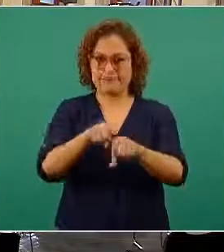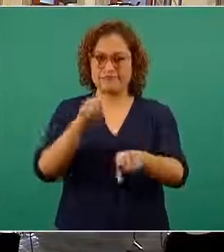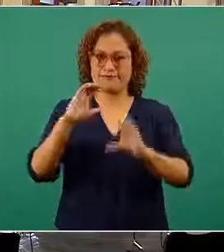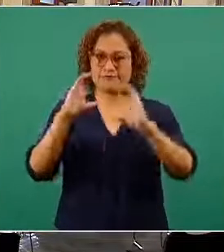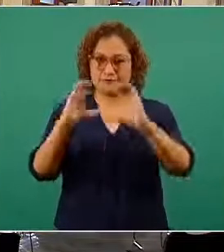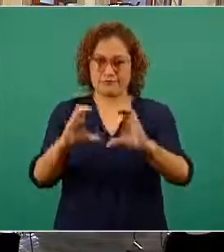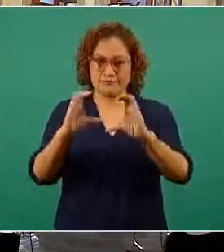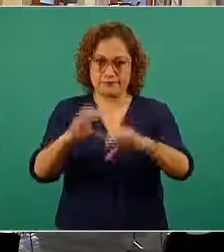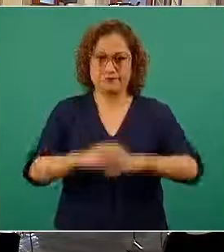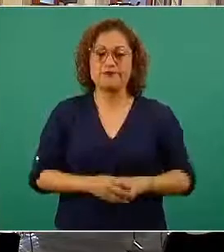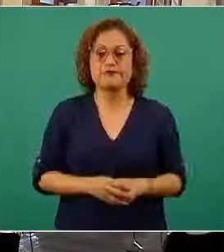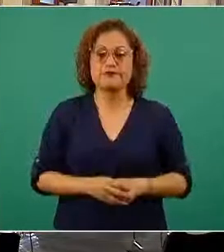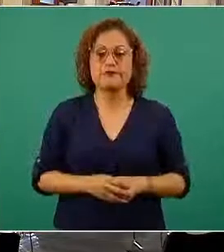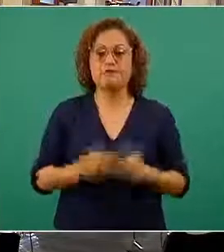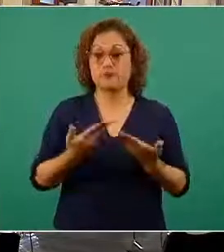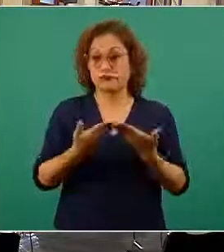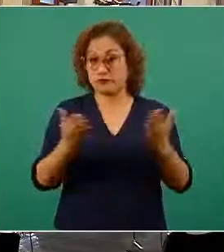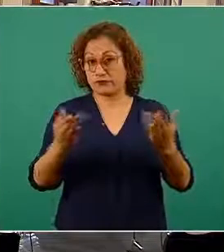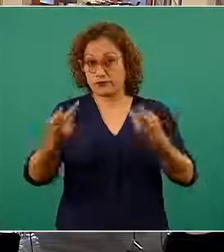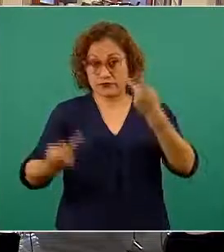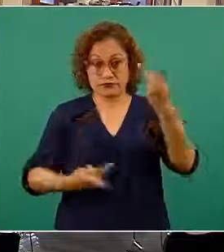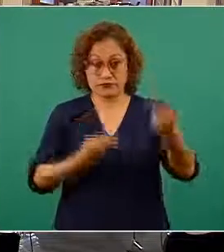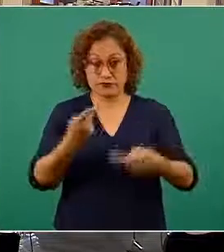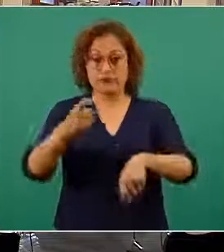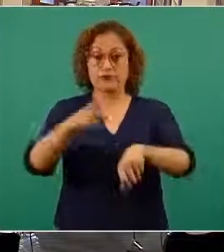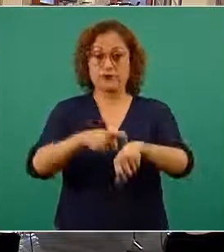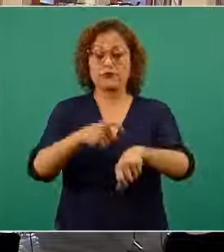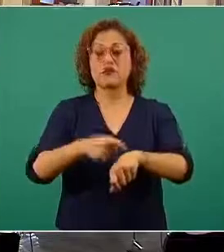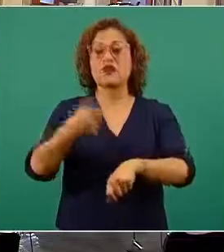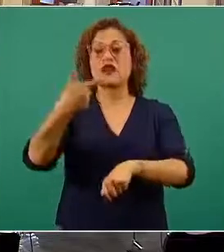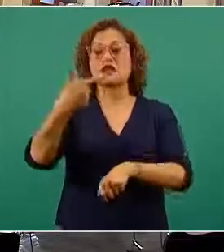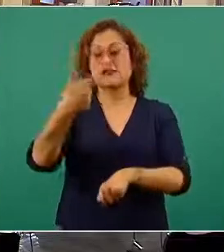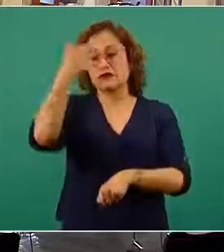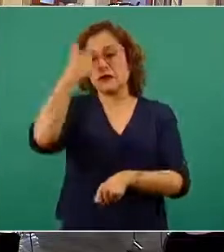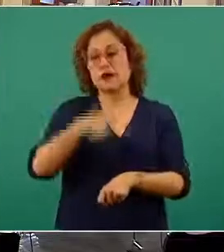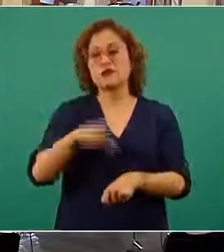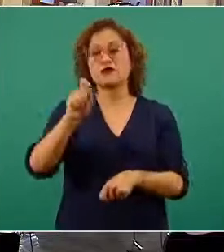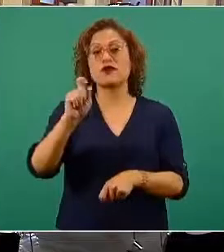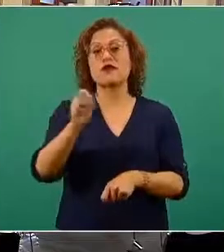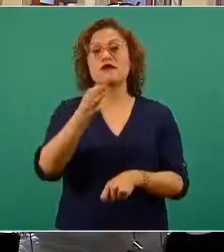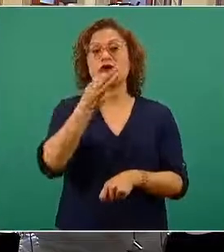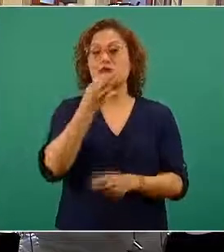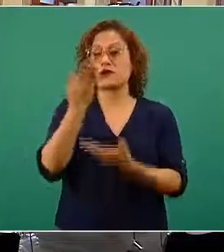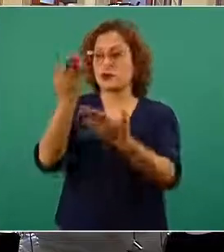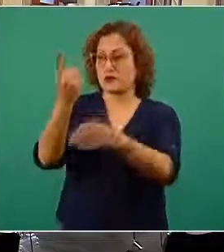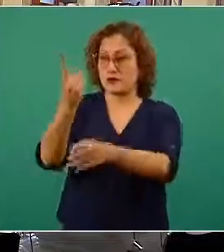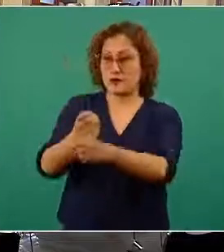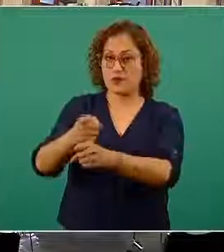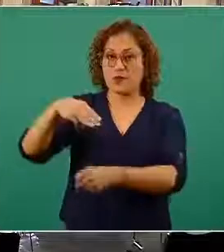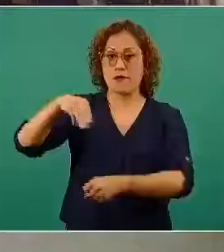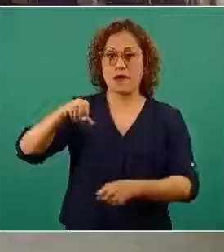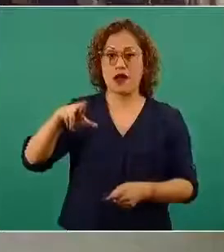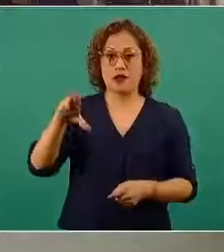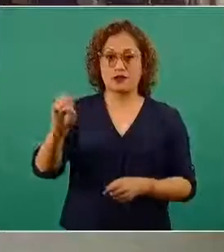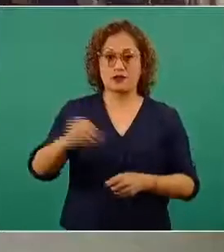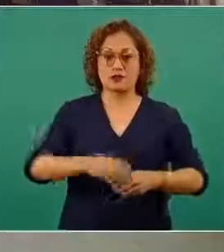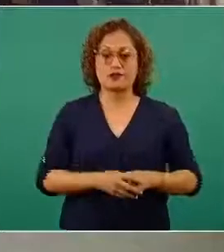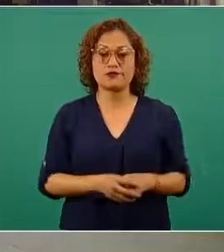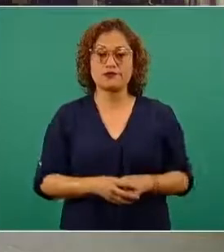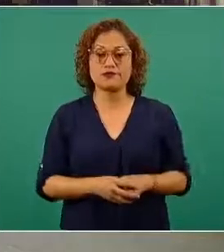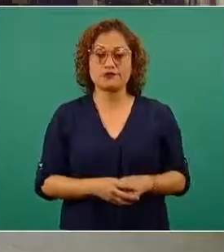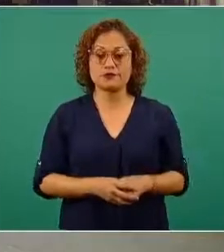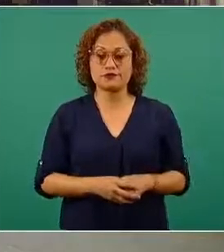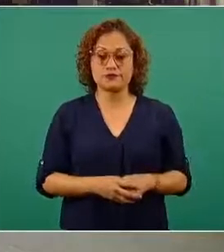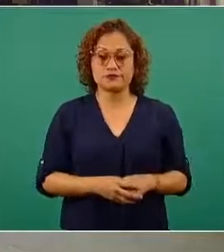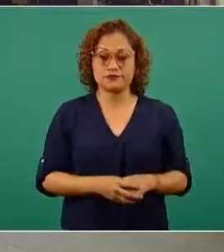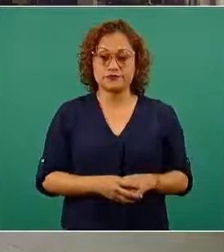preguntas y comentarios. Cuando son las 19:20, vamos a empezar con Marco Antonio Olvera.